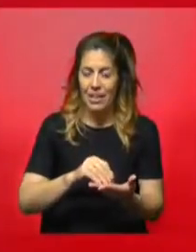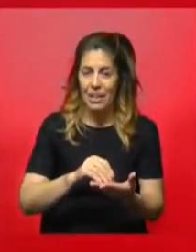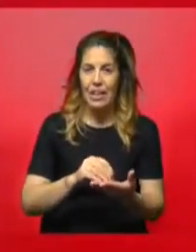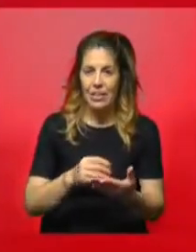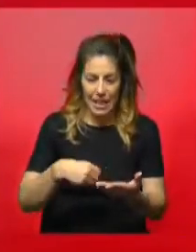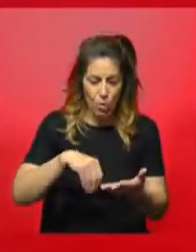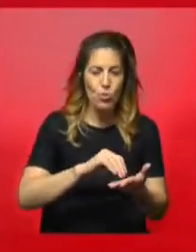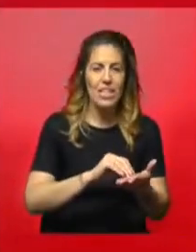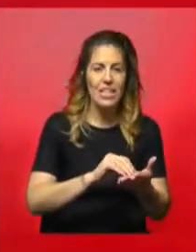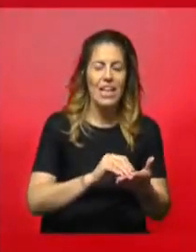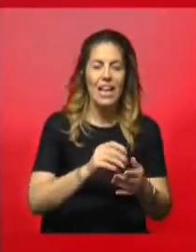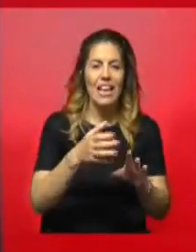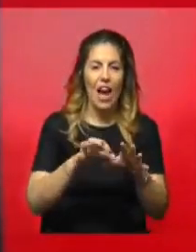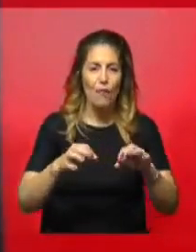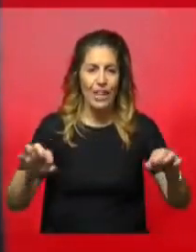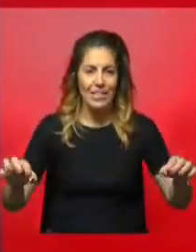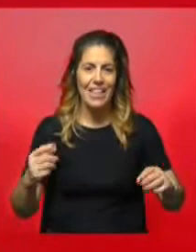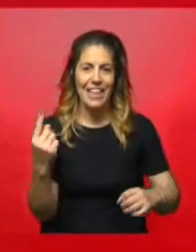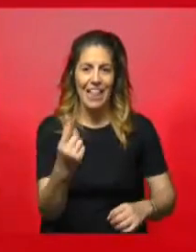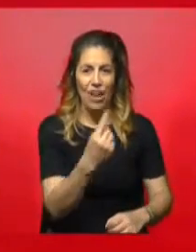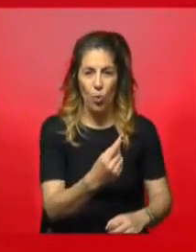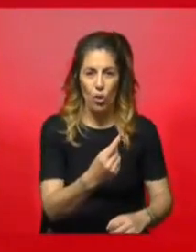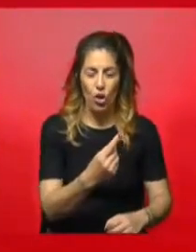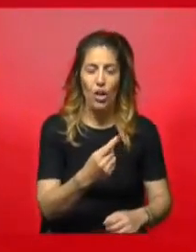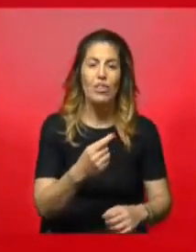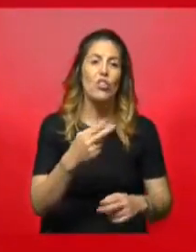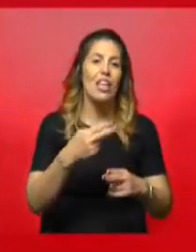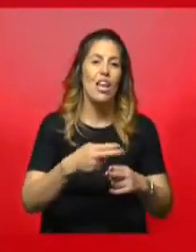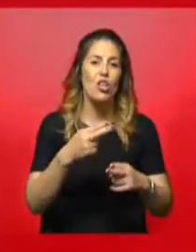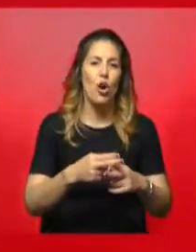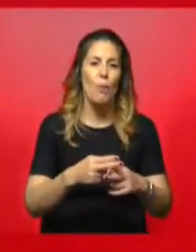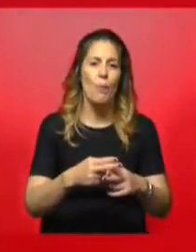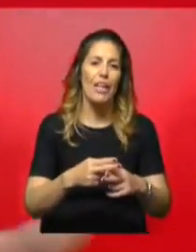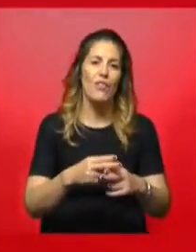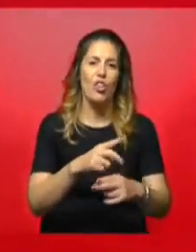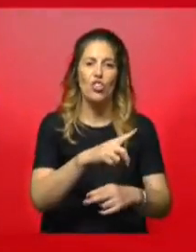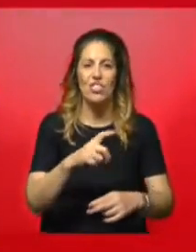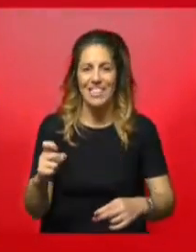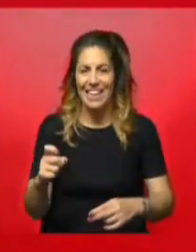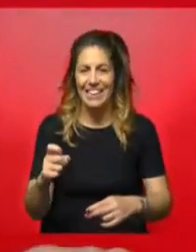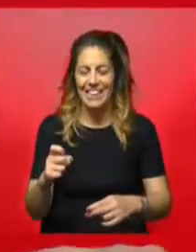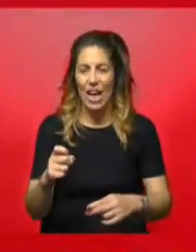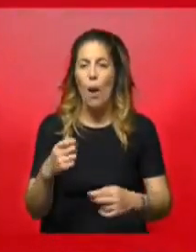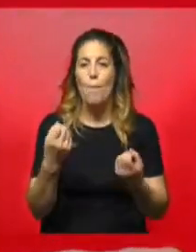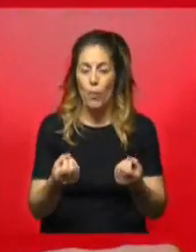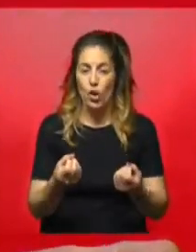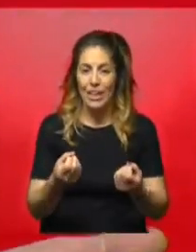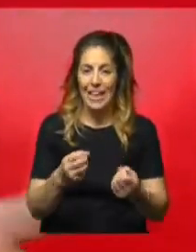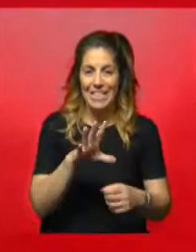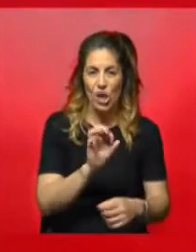uno de ellos esos libros se llama cien Fifty Fifty porque sufras y descubrí al final que mucha gente